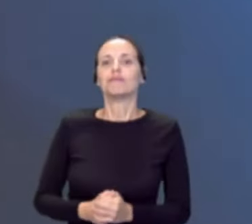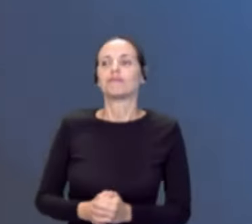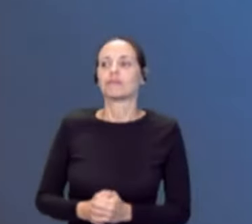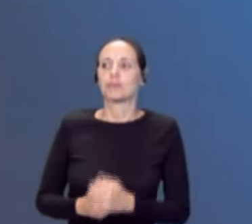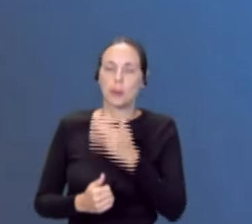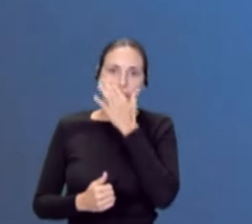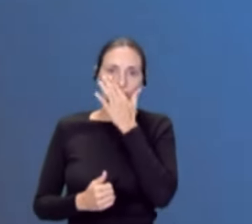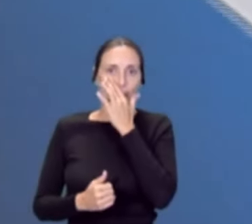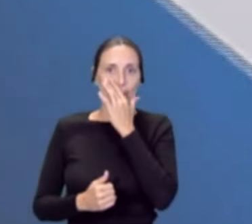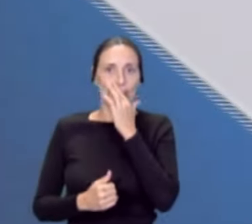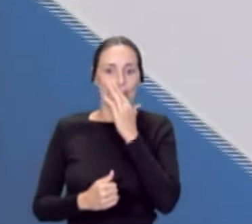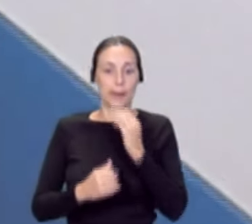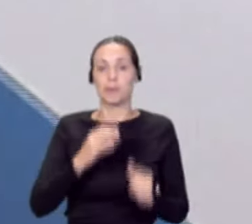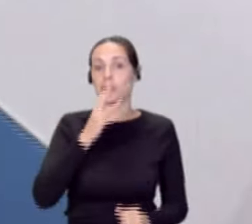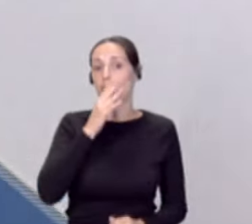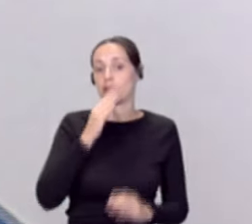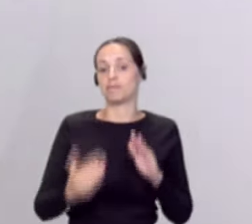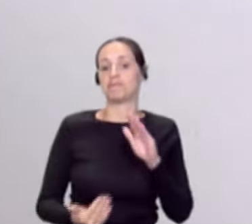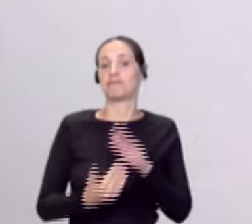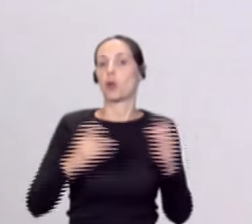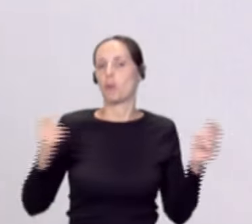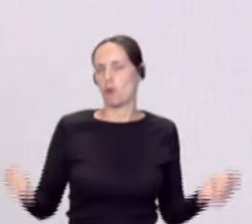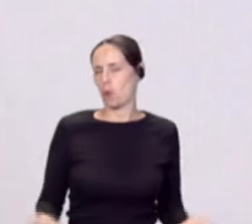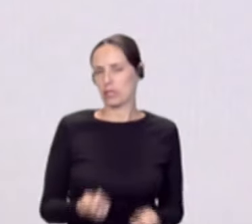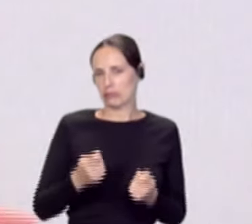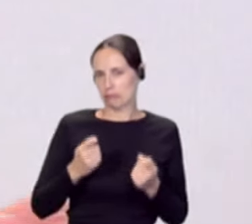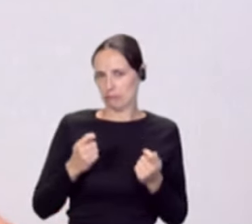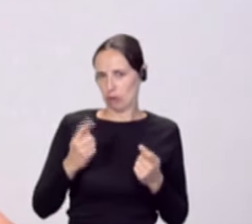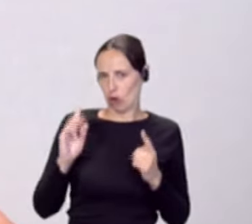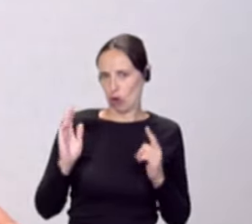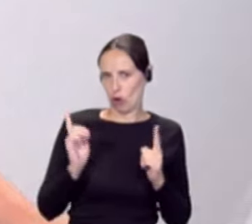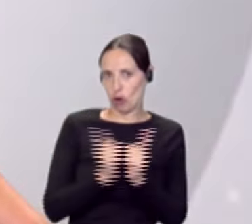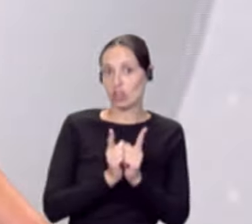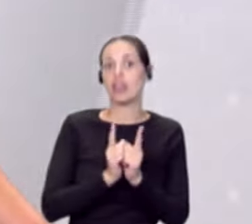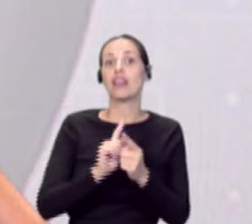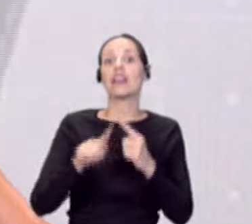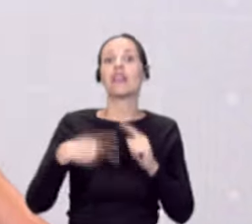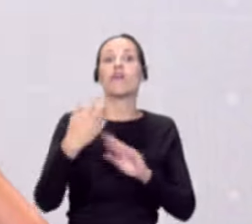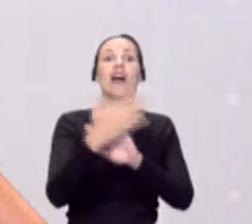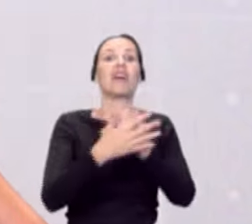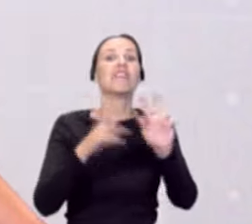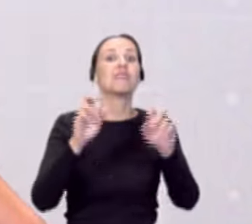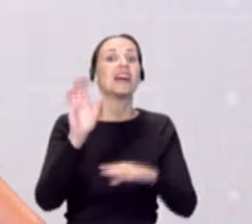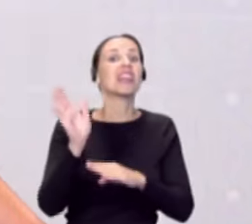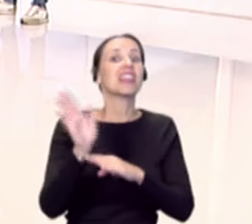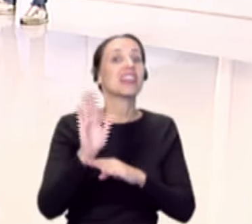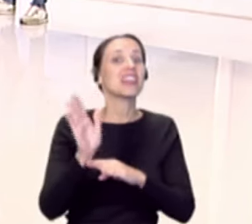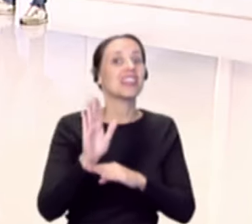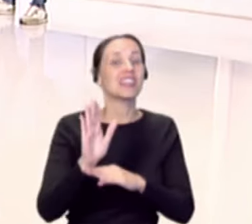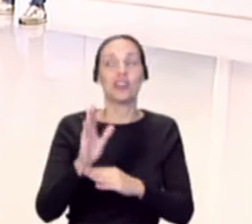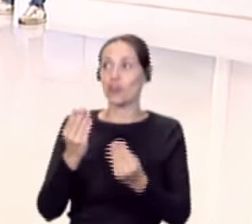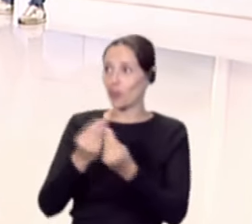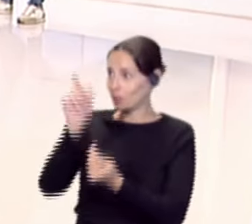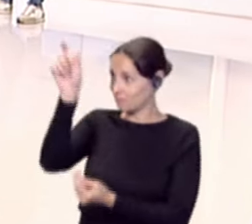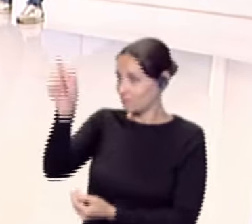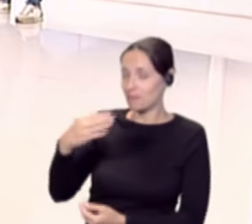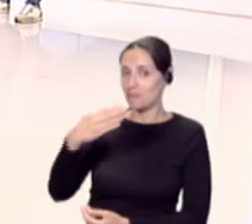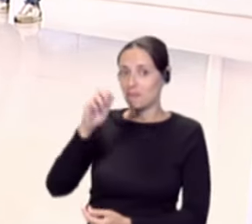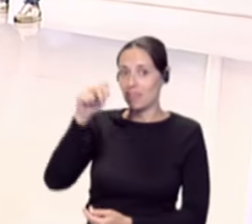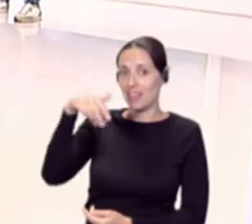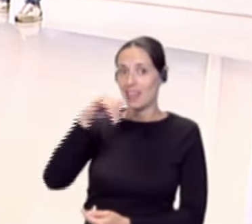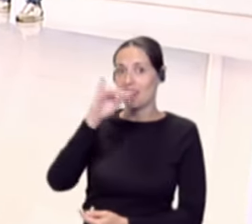de la actualidad. Nosotros vamos a hacer una pequeña pausa para la publicidad y en un momento hablaremos de cine y lo haremos contigo, Benjamín Santana. ¿Cómo estás? Te